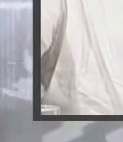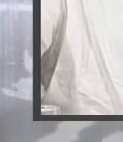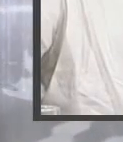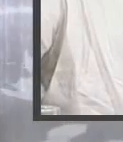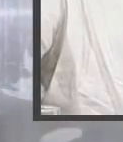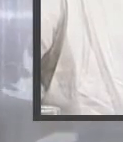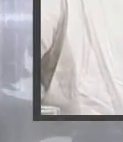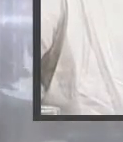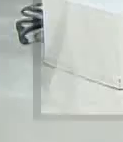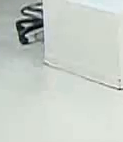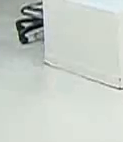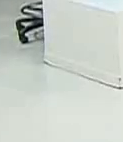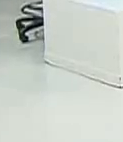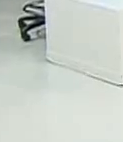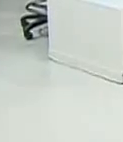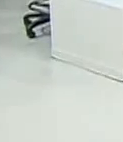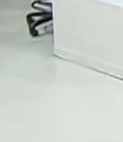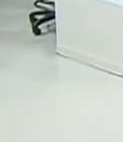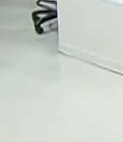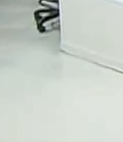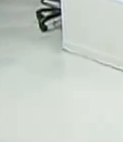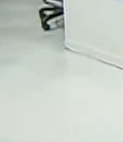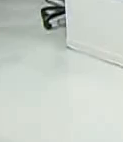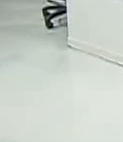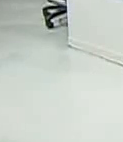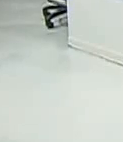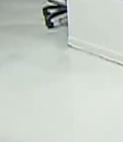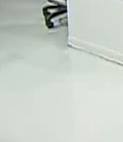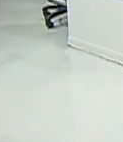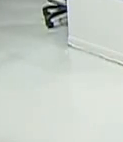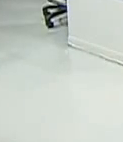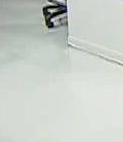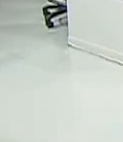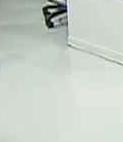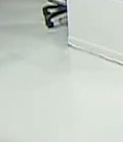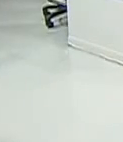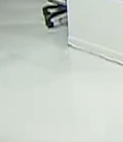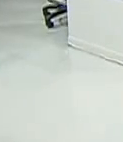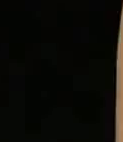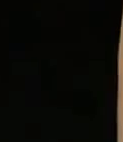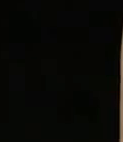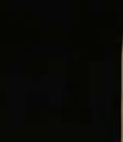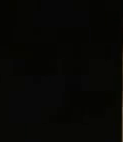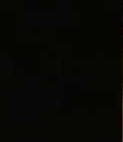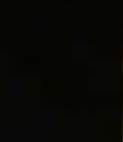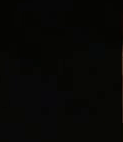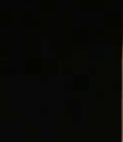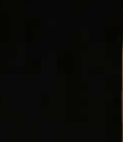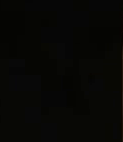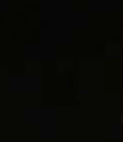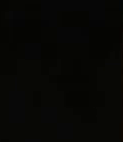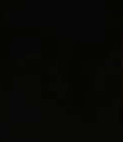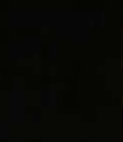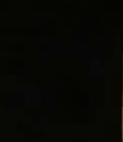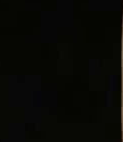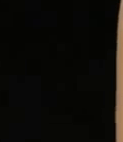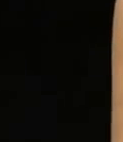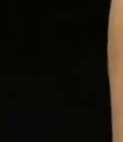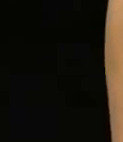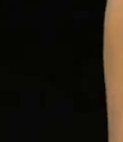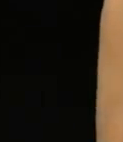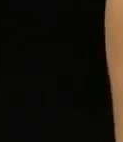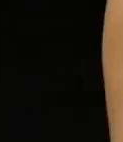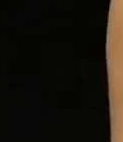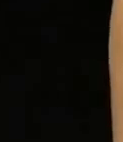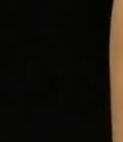en la información que se cita. Debe la normativa estar clara en lo que se expone y cómo se va a sancionar. La autorregulación creo que está demostrado en la